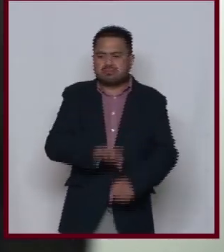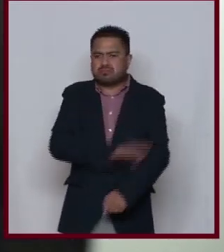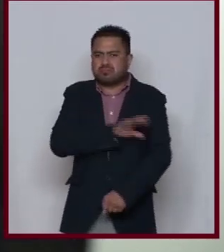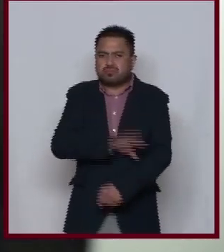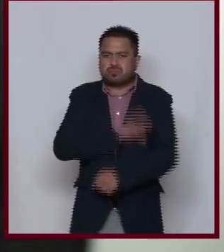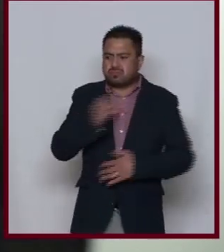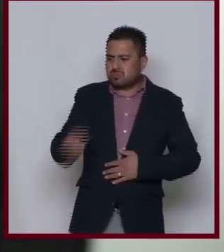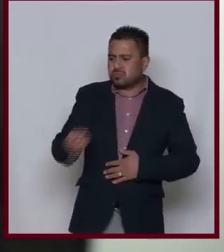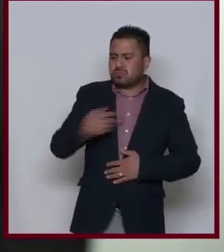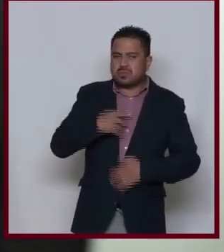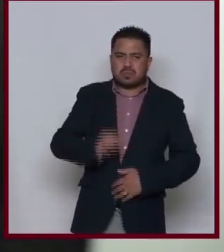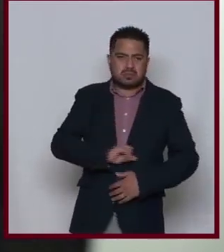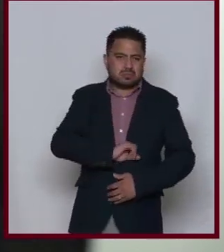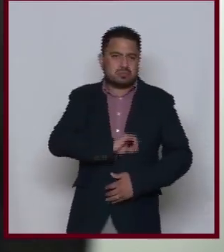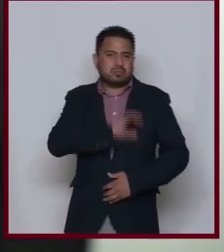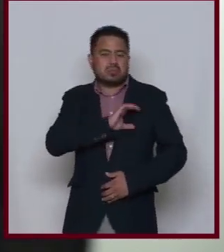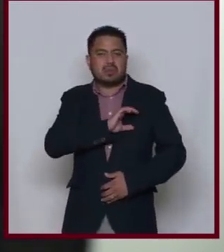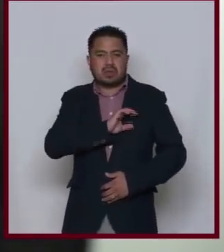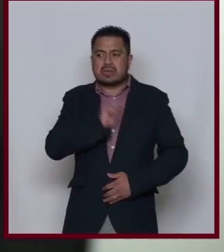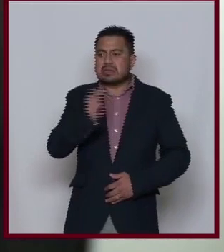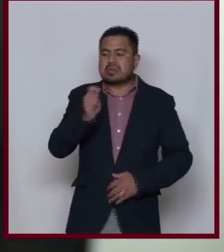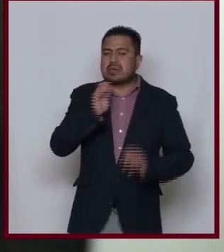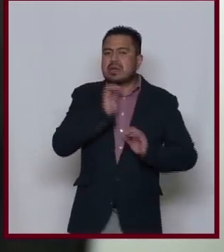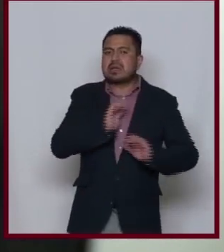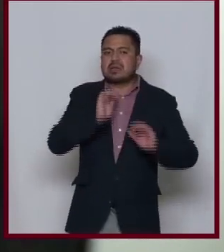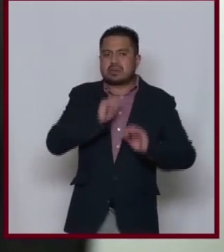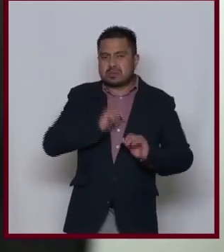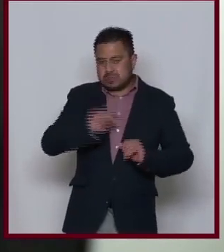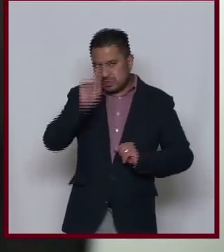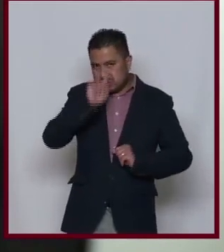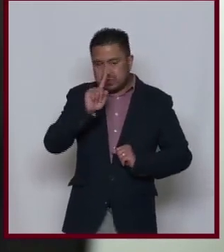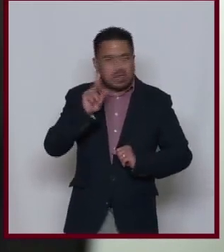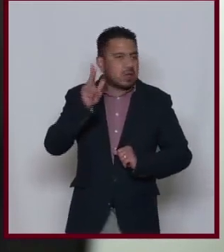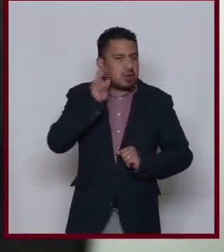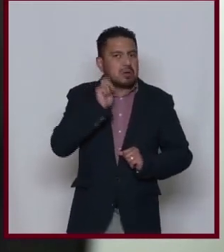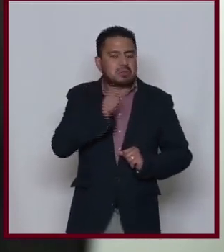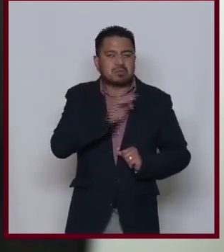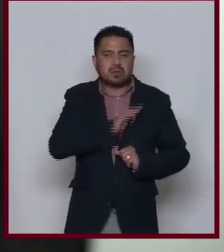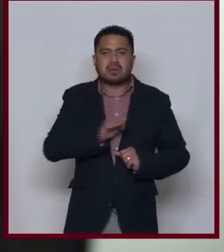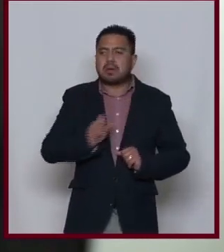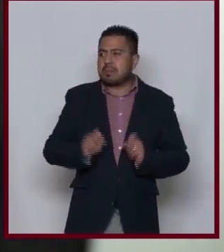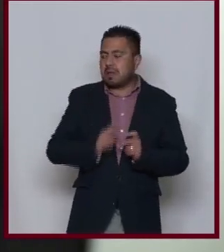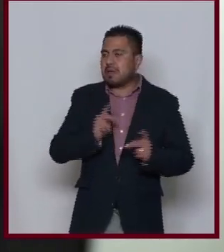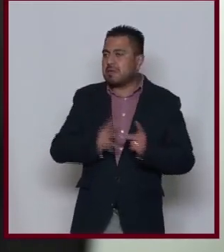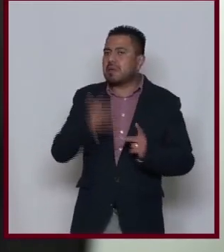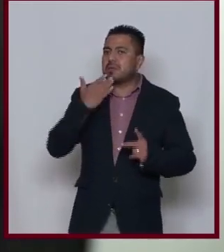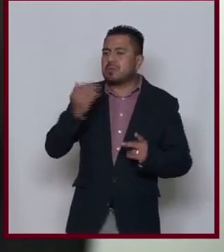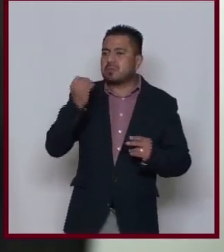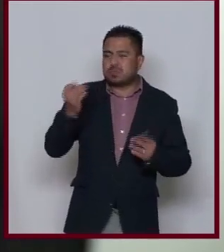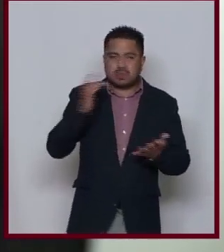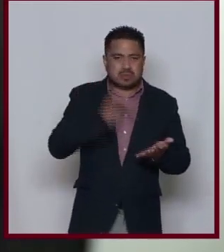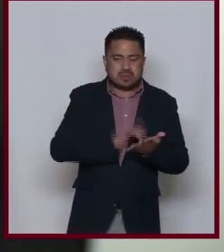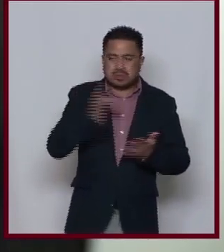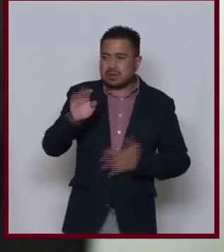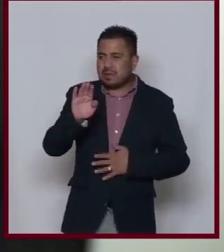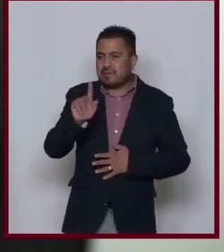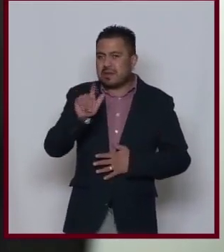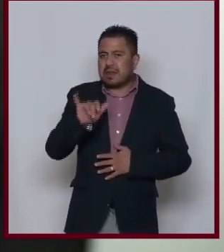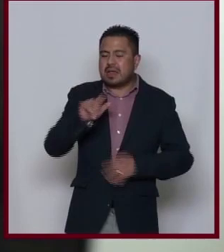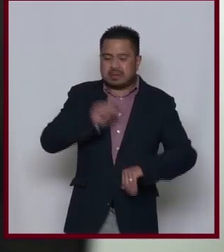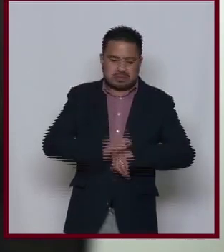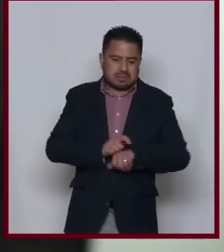lleno de motivación, pues sería una canción que yo recomendaría escuchar. Perfecto, pues muchas gracias Blanca por tu tiempo,